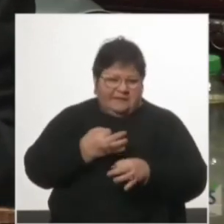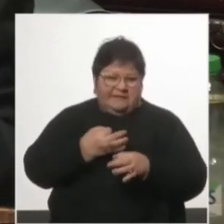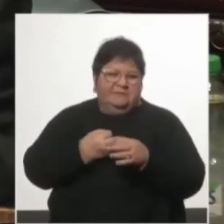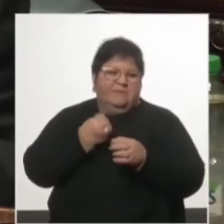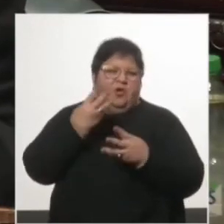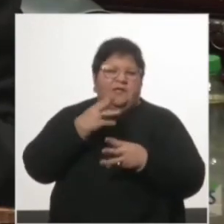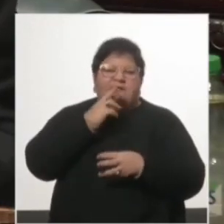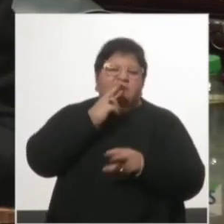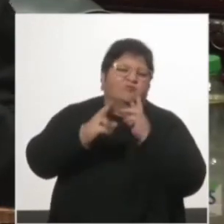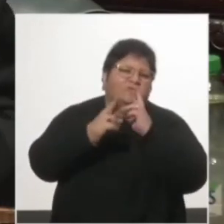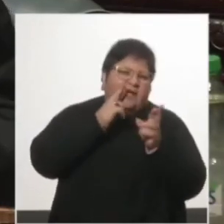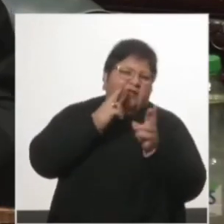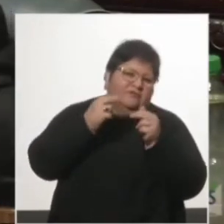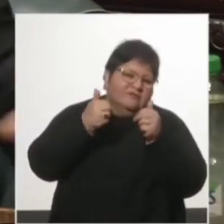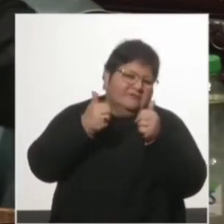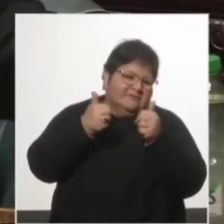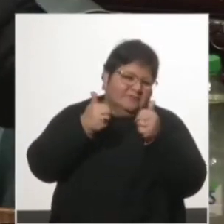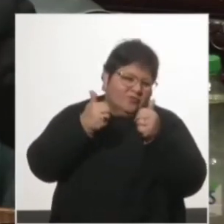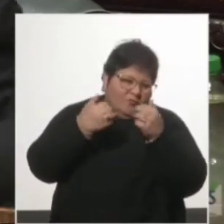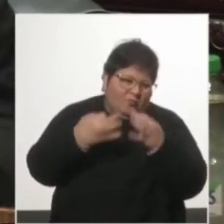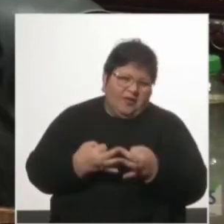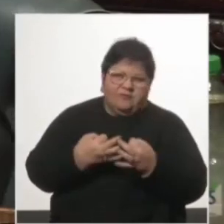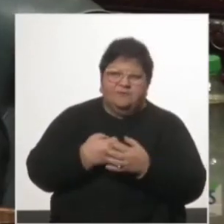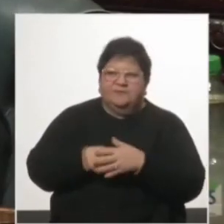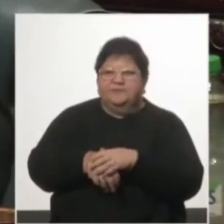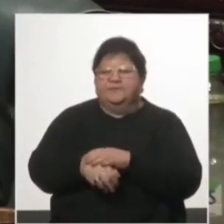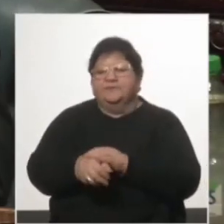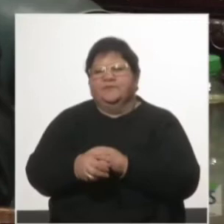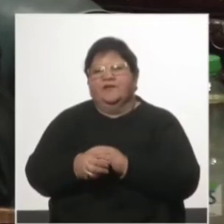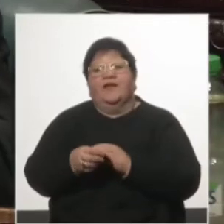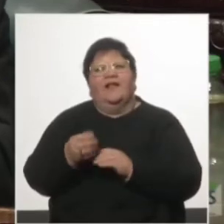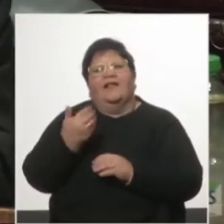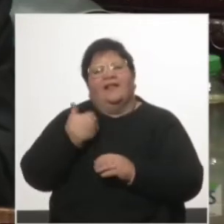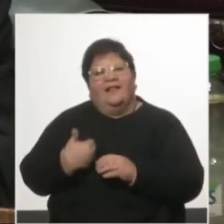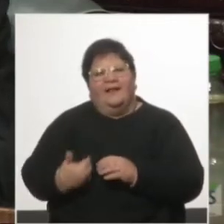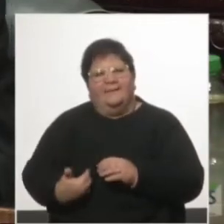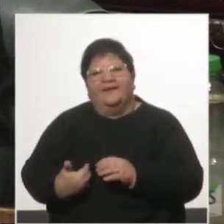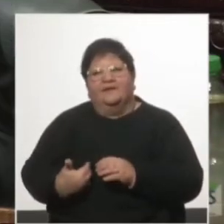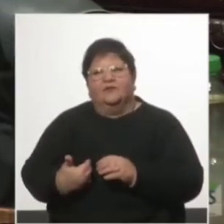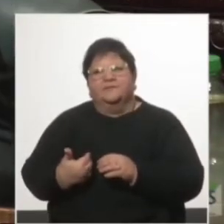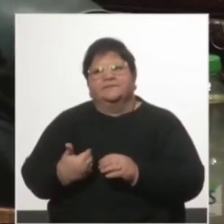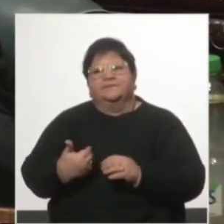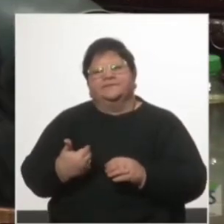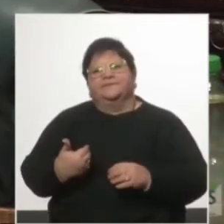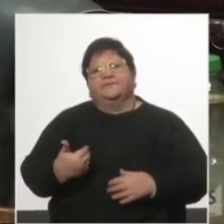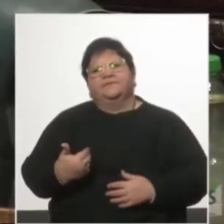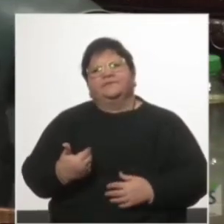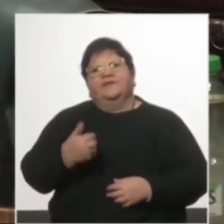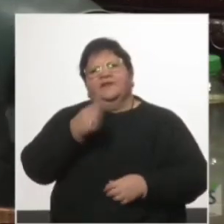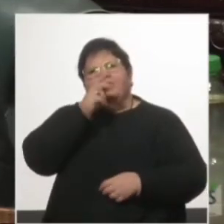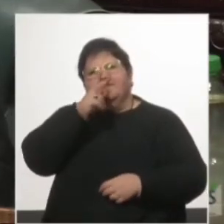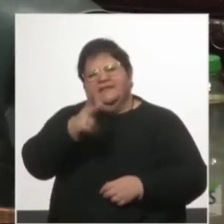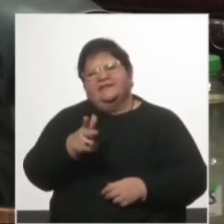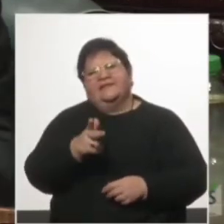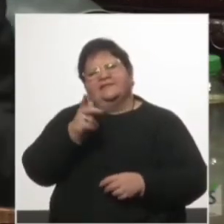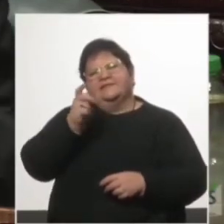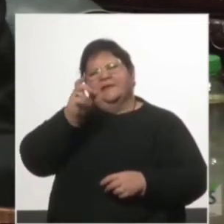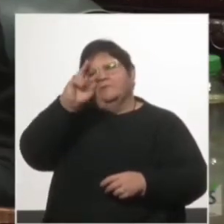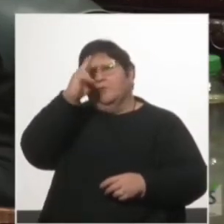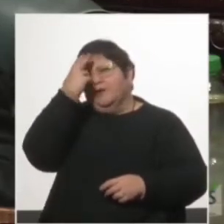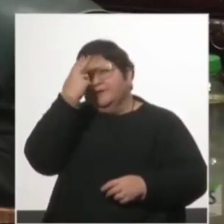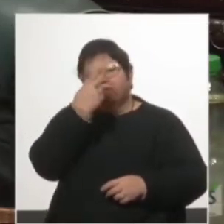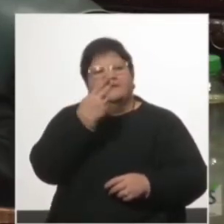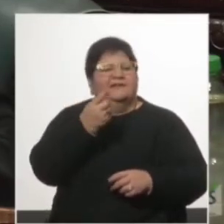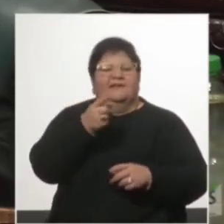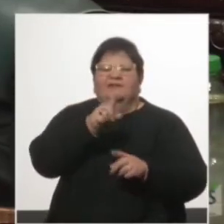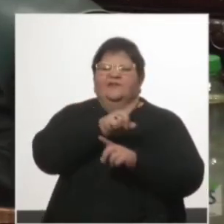Porque lamento que vuelva a tener que tomar, ya termino. Lamento tener que tomar nuevamente el tema de los fallecidos. Acá nadie está